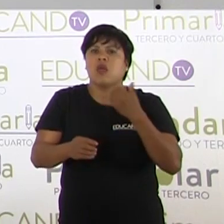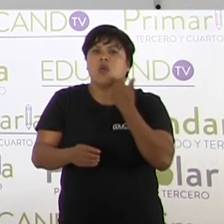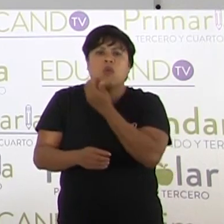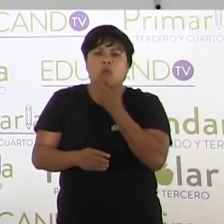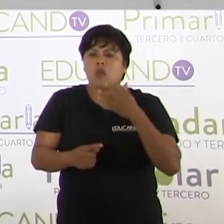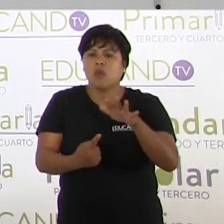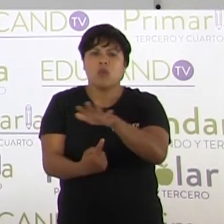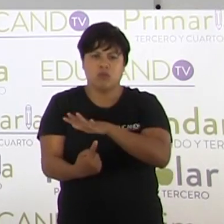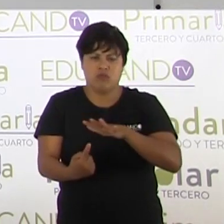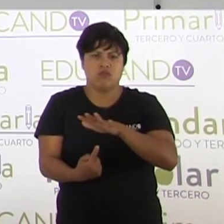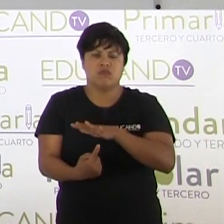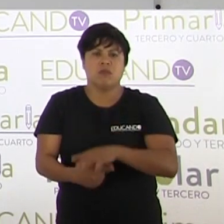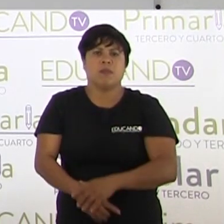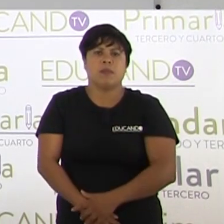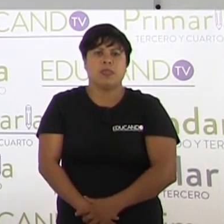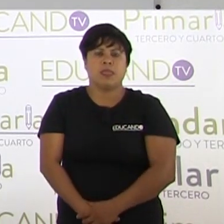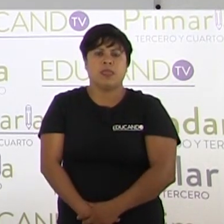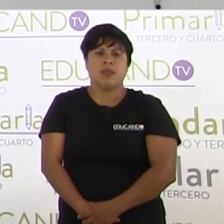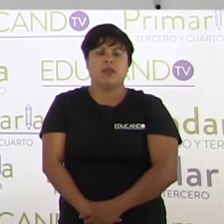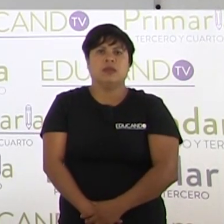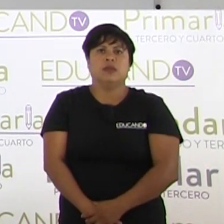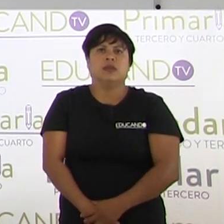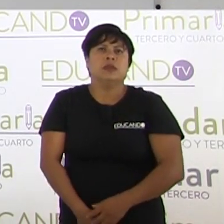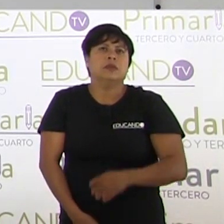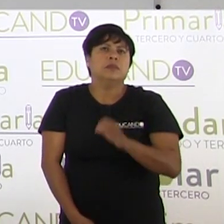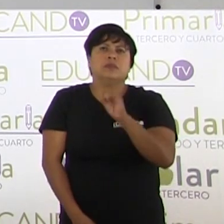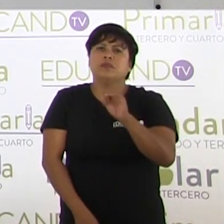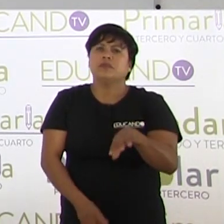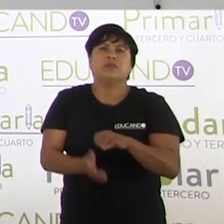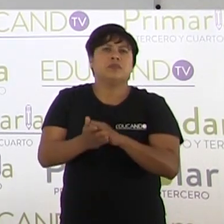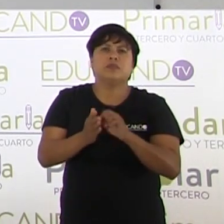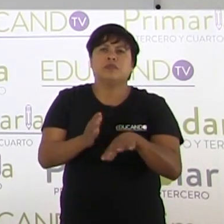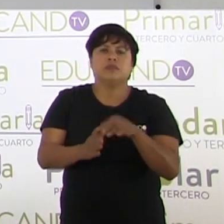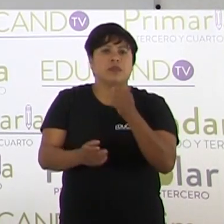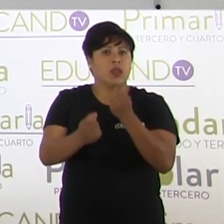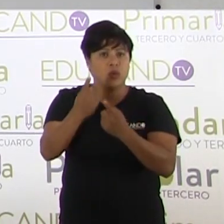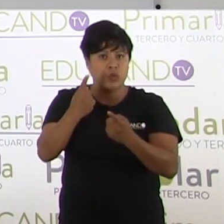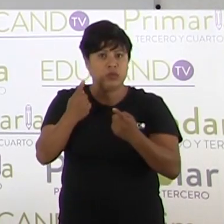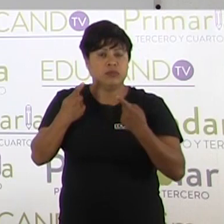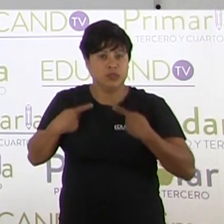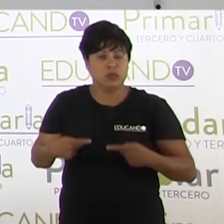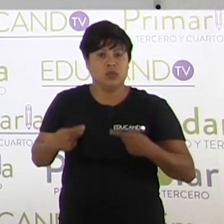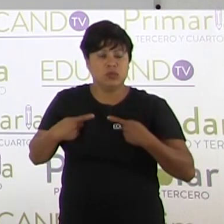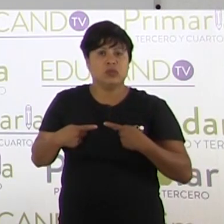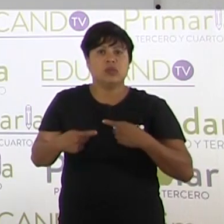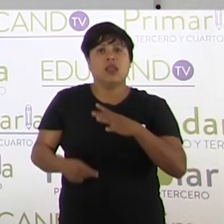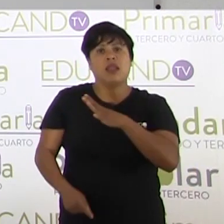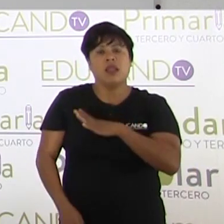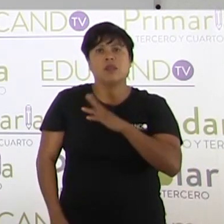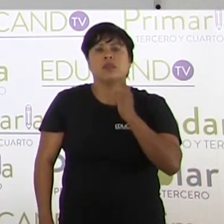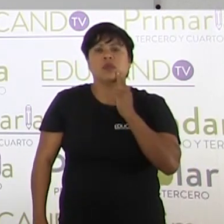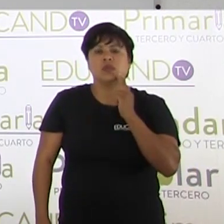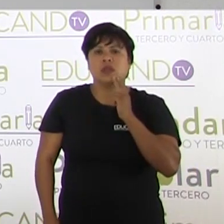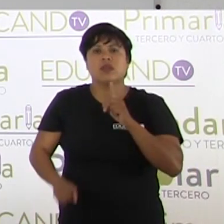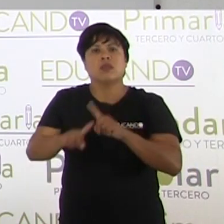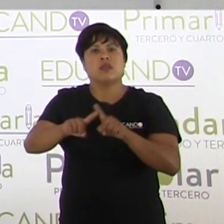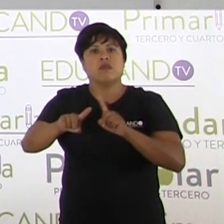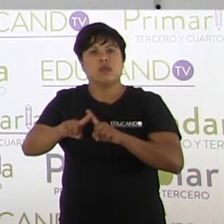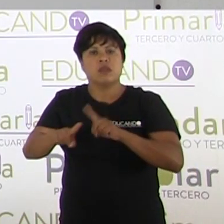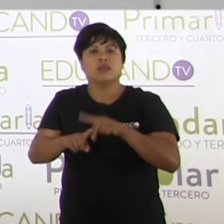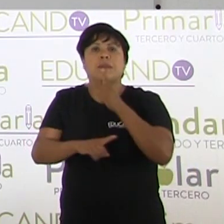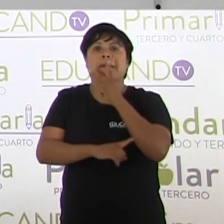Es decir, que en algunos o en la mayoría de los casos van a emplear